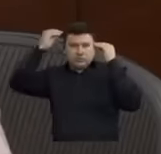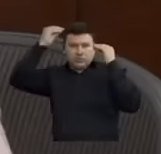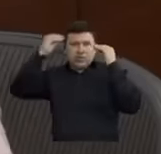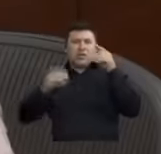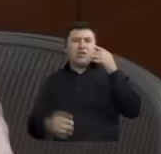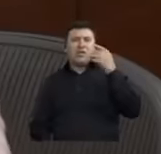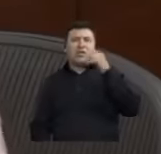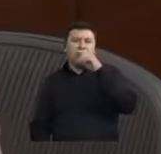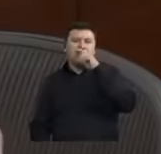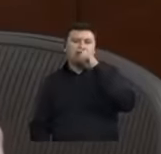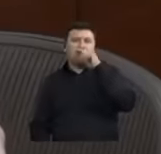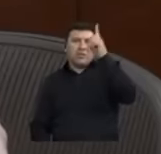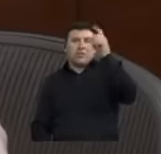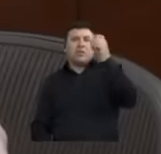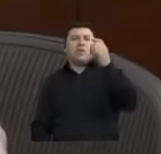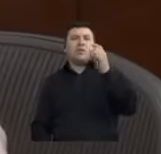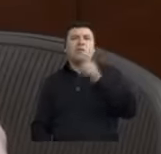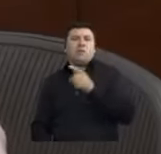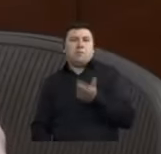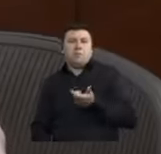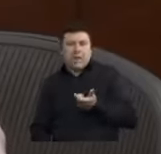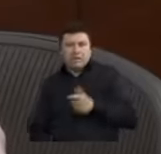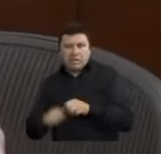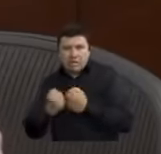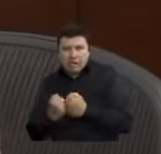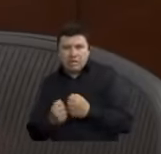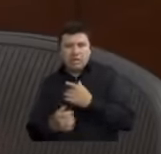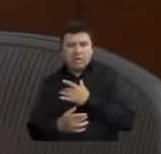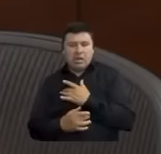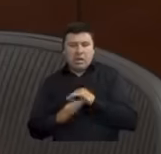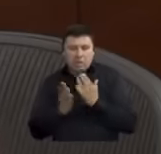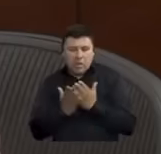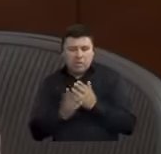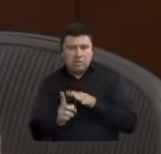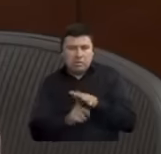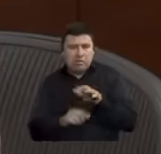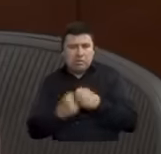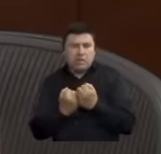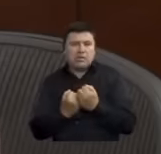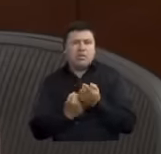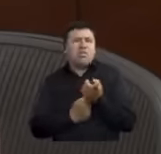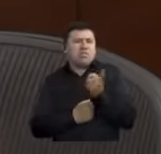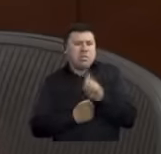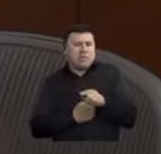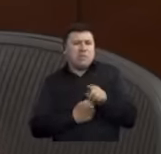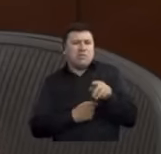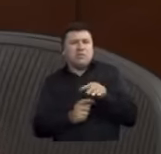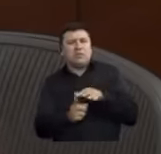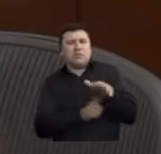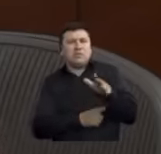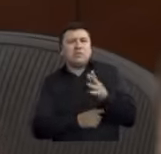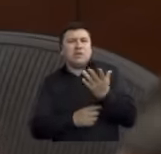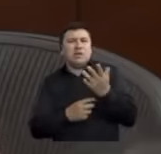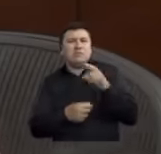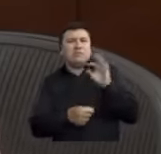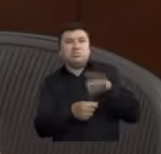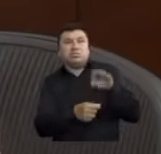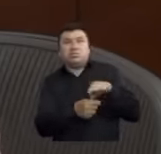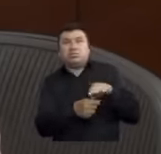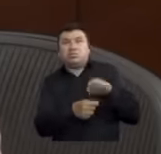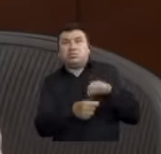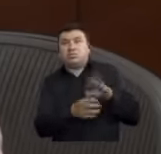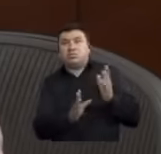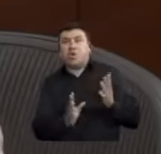salud, va por las pensiones, va por la educación y seguramente van a apuntar también con el sistema electoral a través